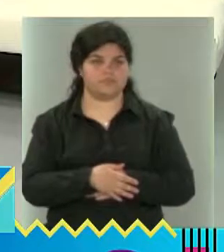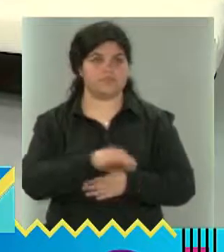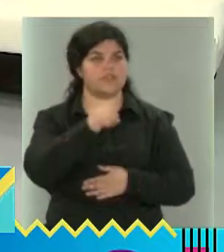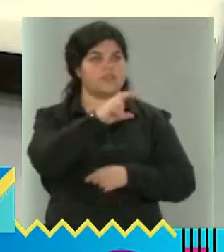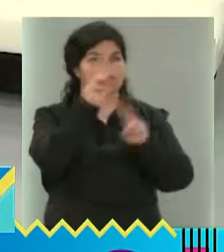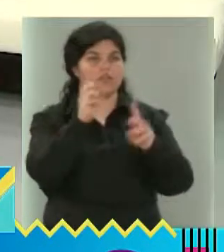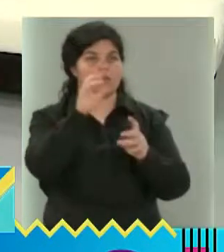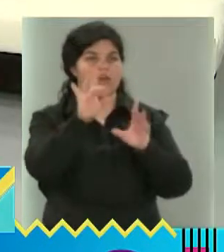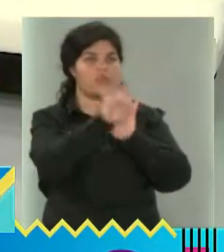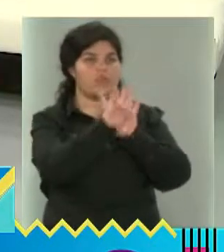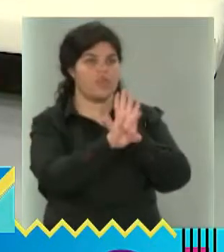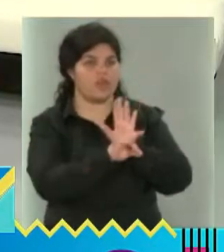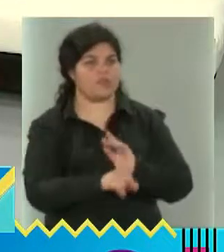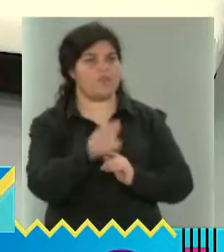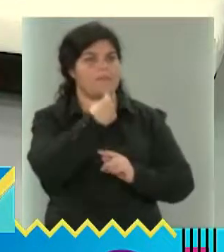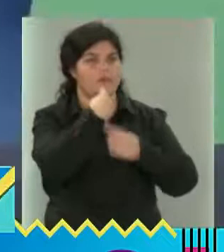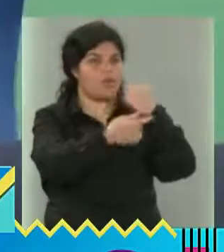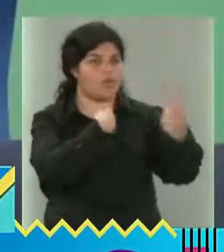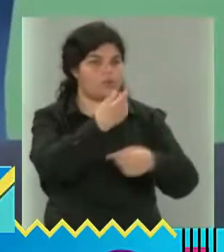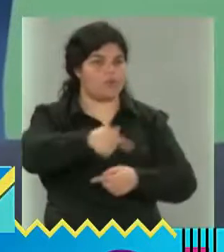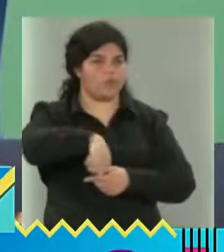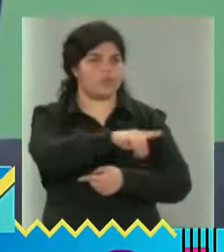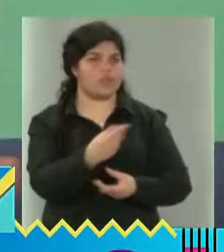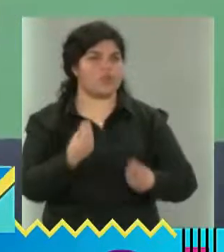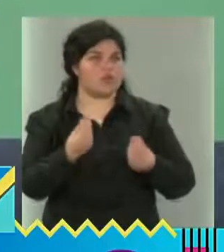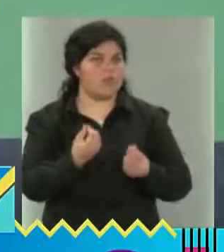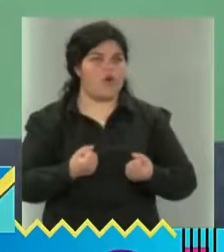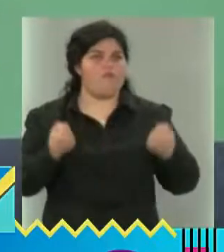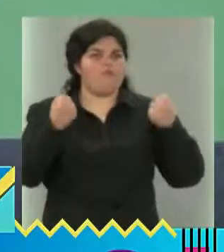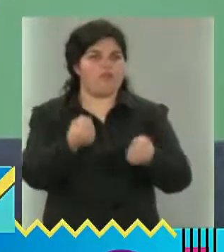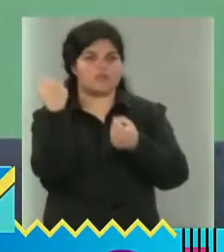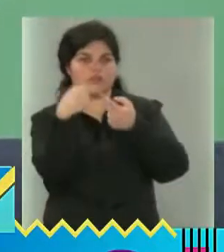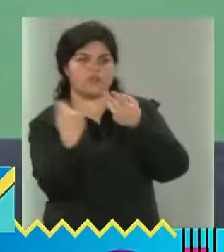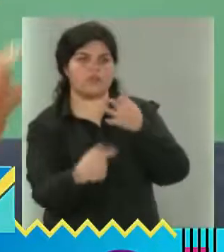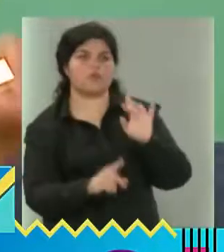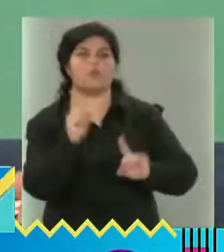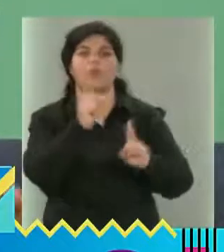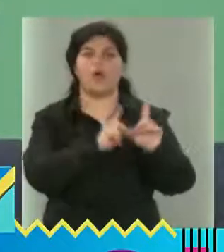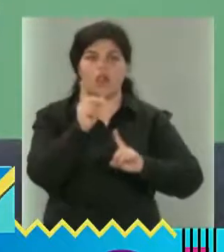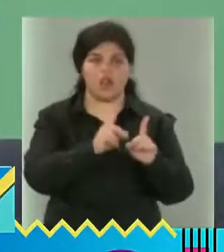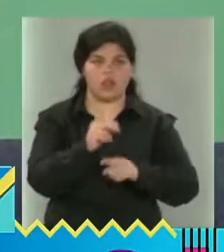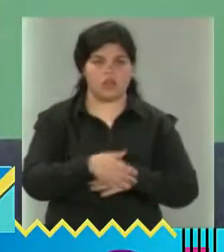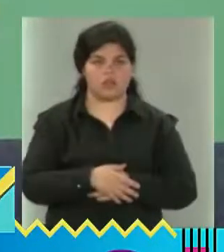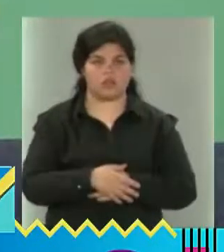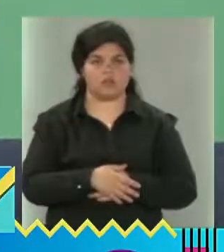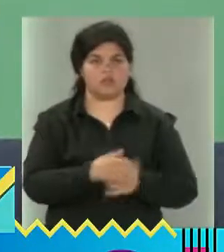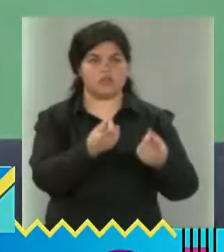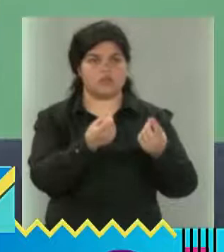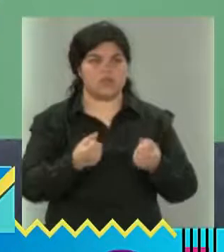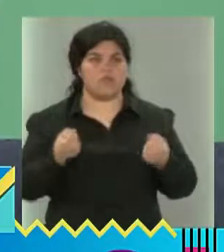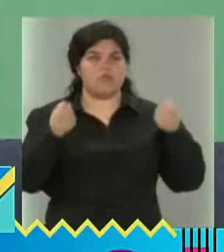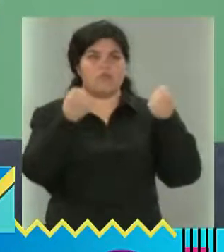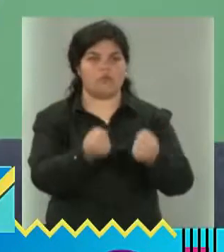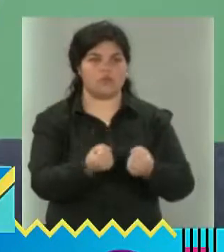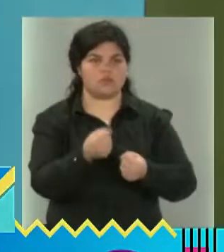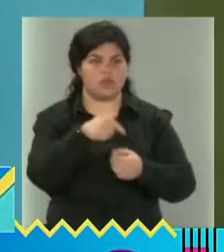esos datos, sí sería bueno consultarles a ustedes acerca de cuáles son las fortalezas, que en algún momento los mencionantes, cuáles son las fortalezas que tiene el sector en un momento